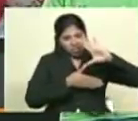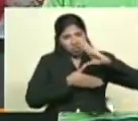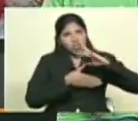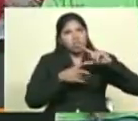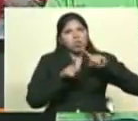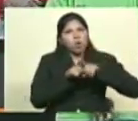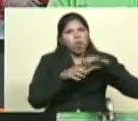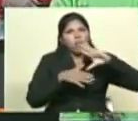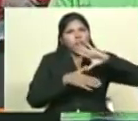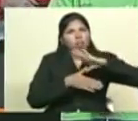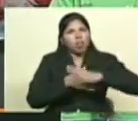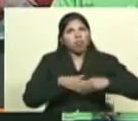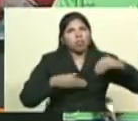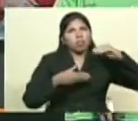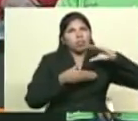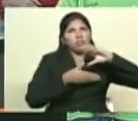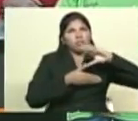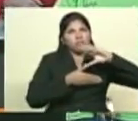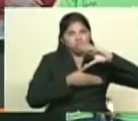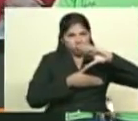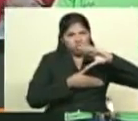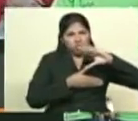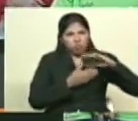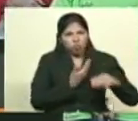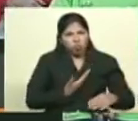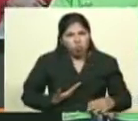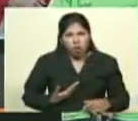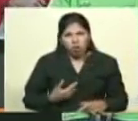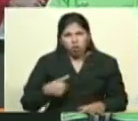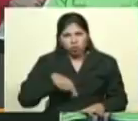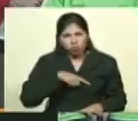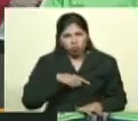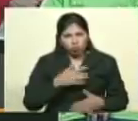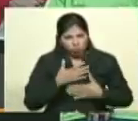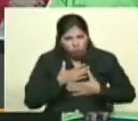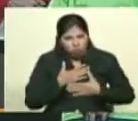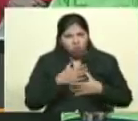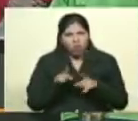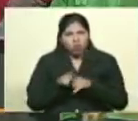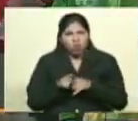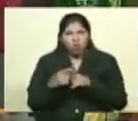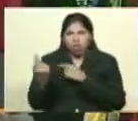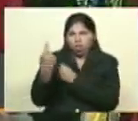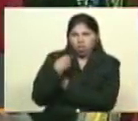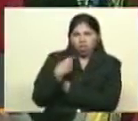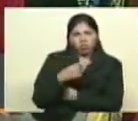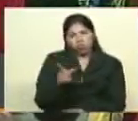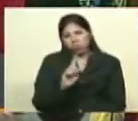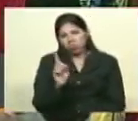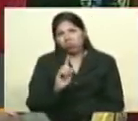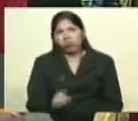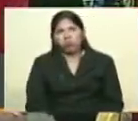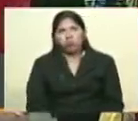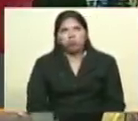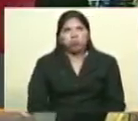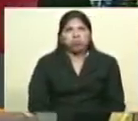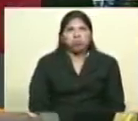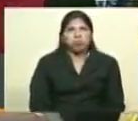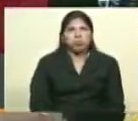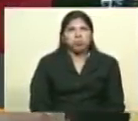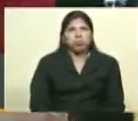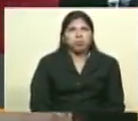Esos tiempos se acabaron. A la doctrina Monroe de América para los americanos, desde